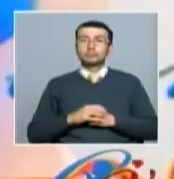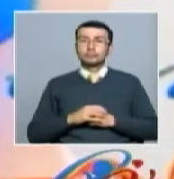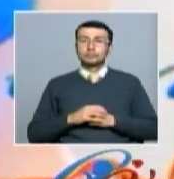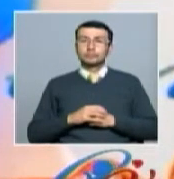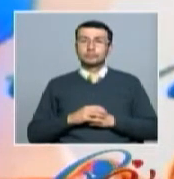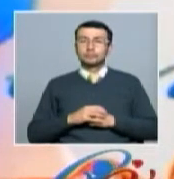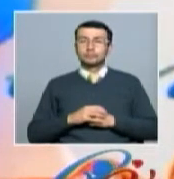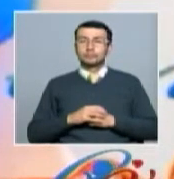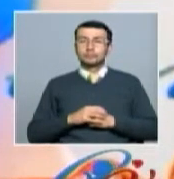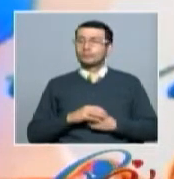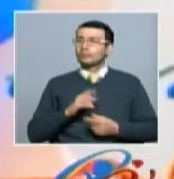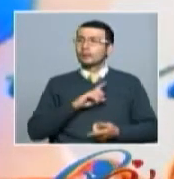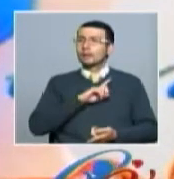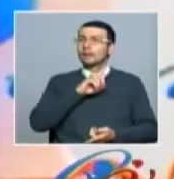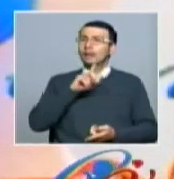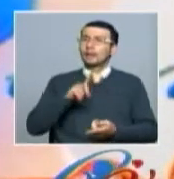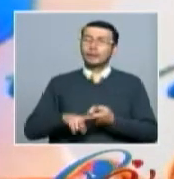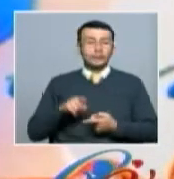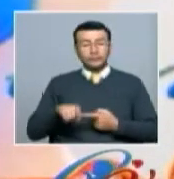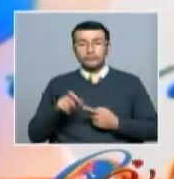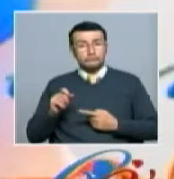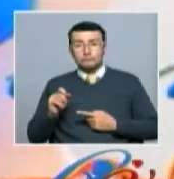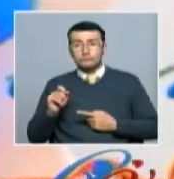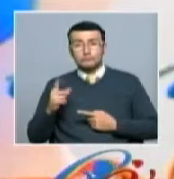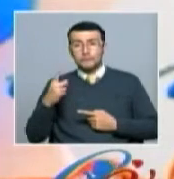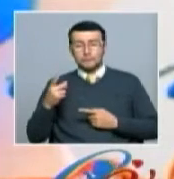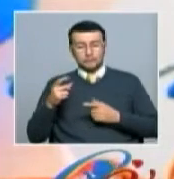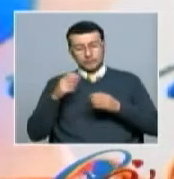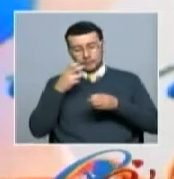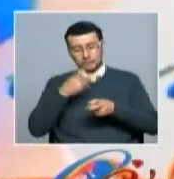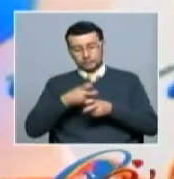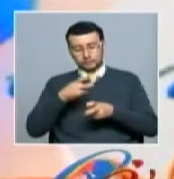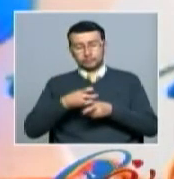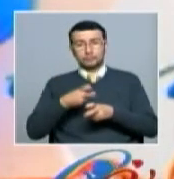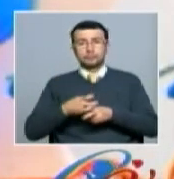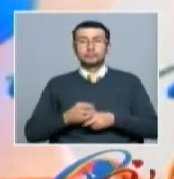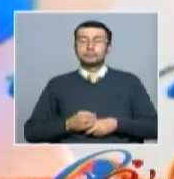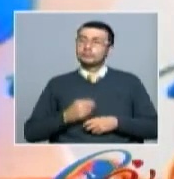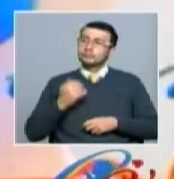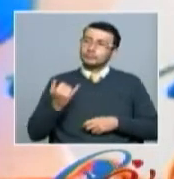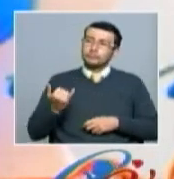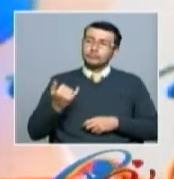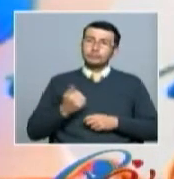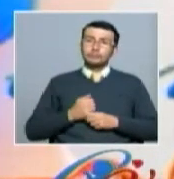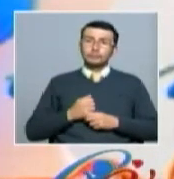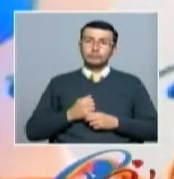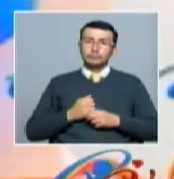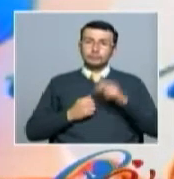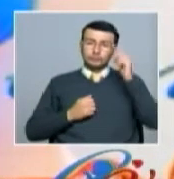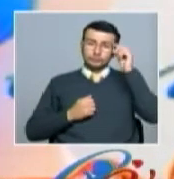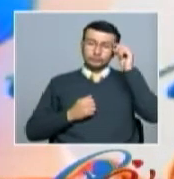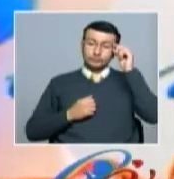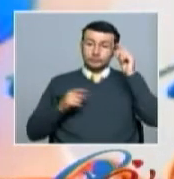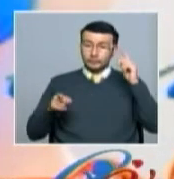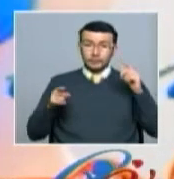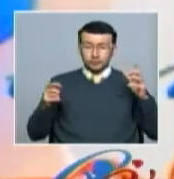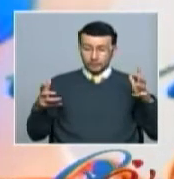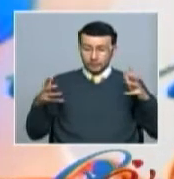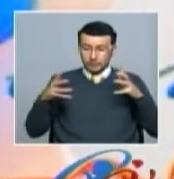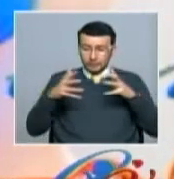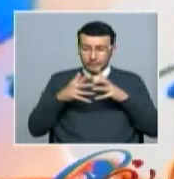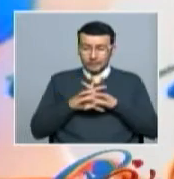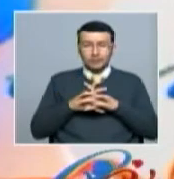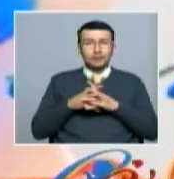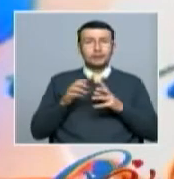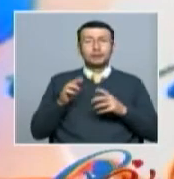extiende hasta el borde inferior de la primera vértebra lumbar. Uh-huh. Esa médula está envuelta por las meninges, que